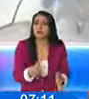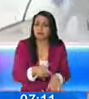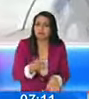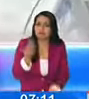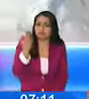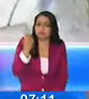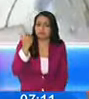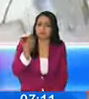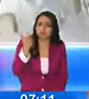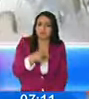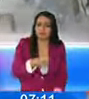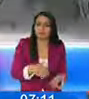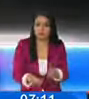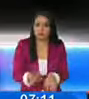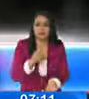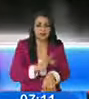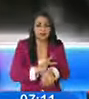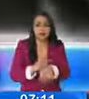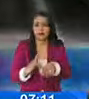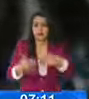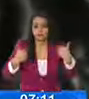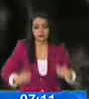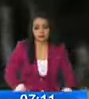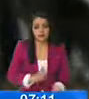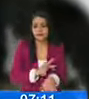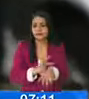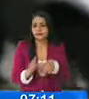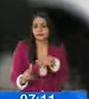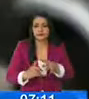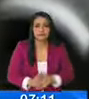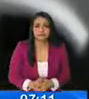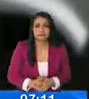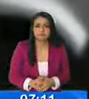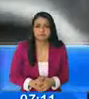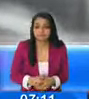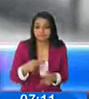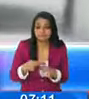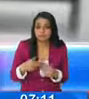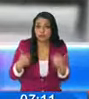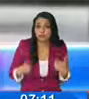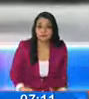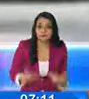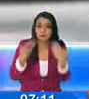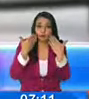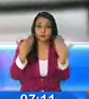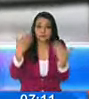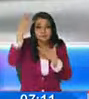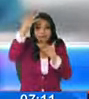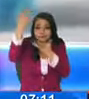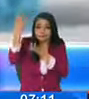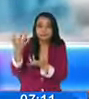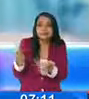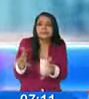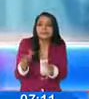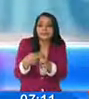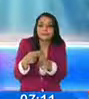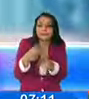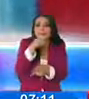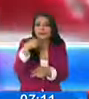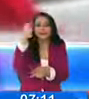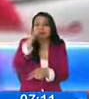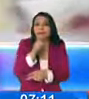es reciente, está completamente desnuda. Pese a no poder identificarla, por las características que se observó en ella, se presume que se trataría